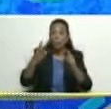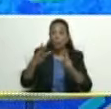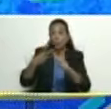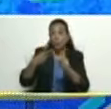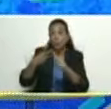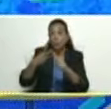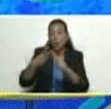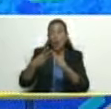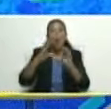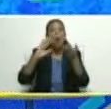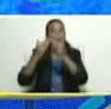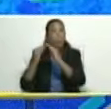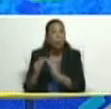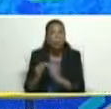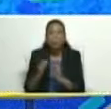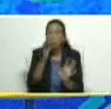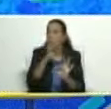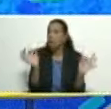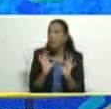Comuna.